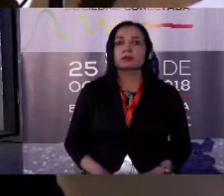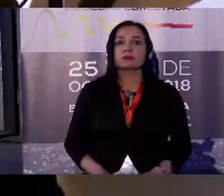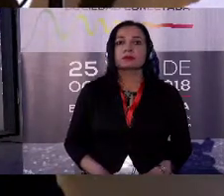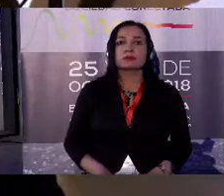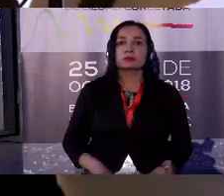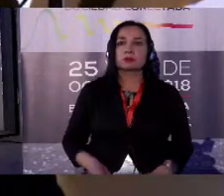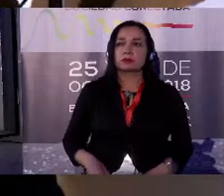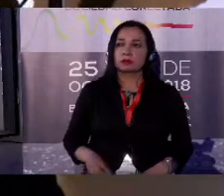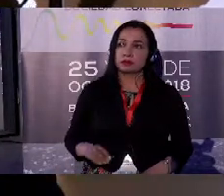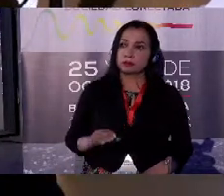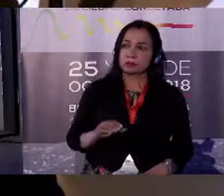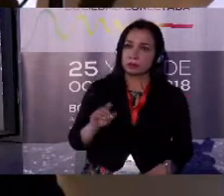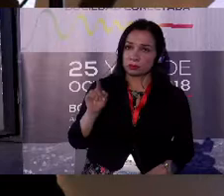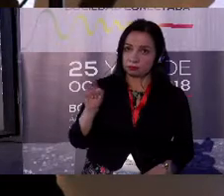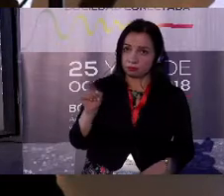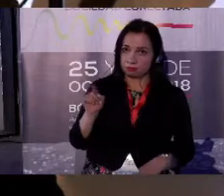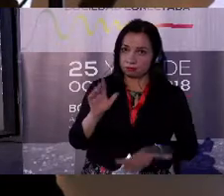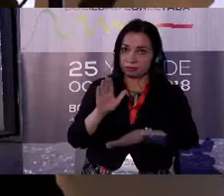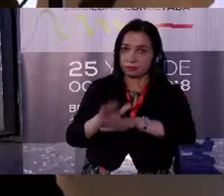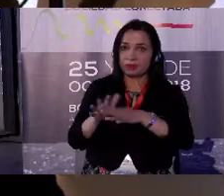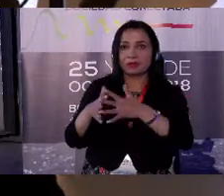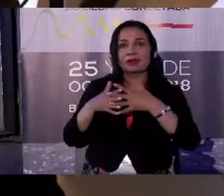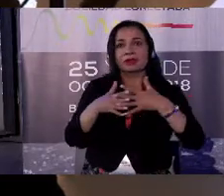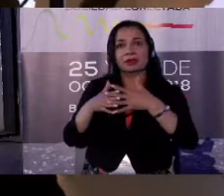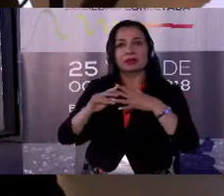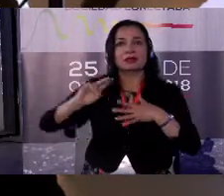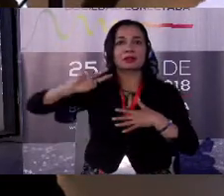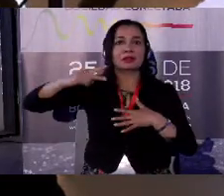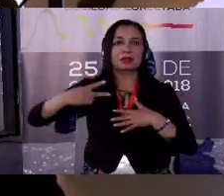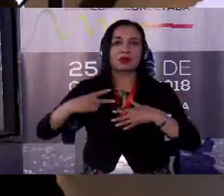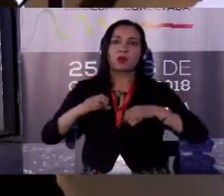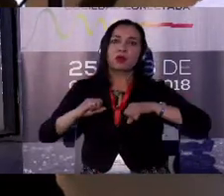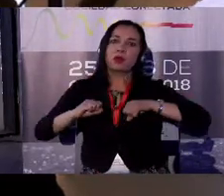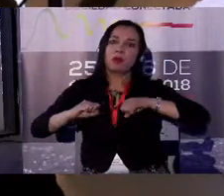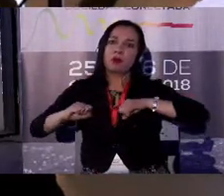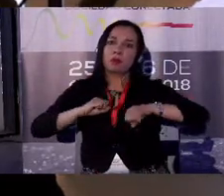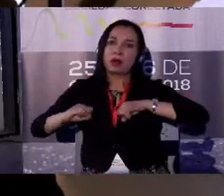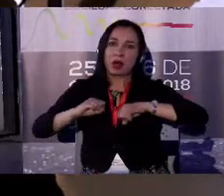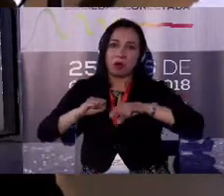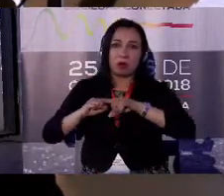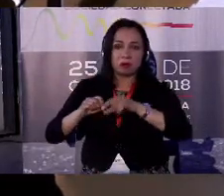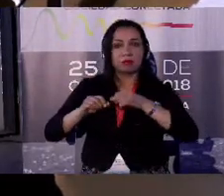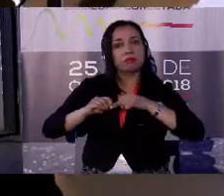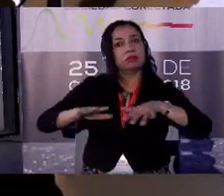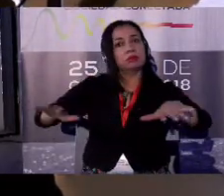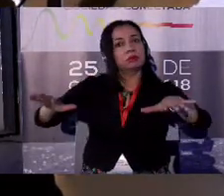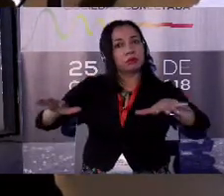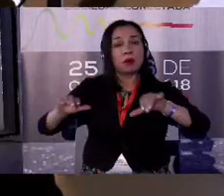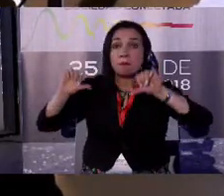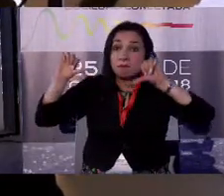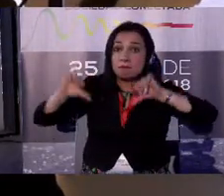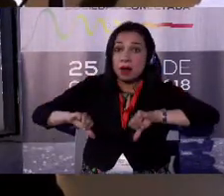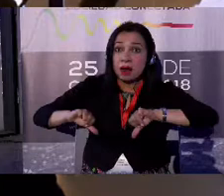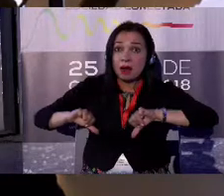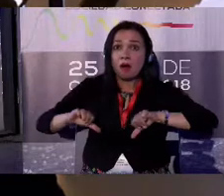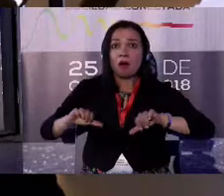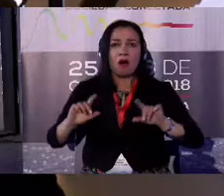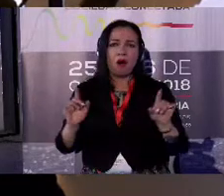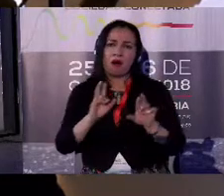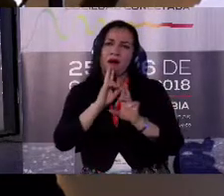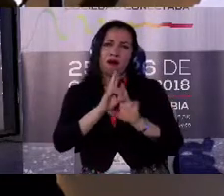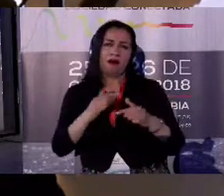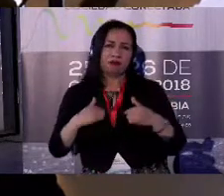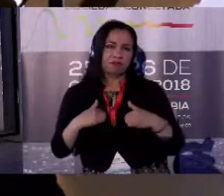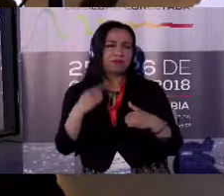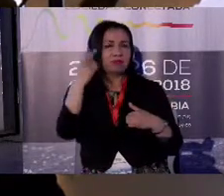segundos operadores en Estados Unidos en lanzar 5G. ¿Es malo decir segundos? First. Yo diría que fuimos los primeros.